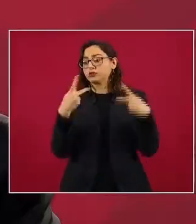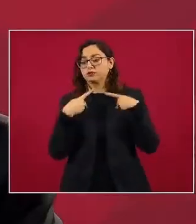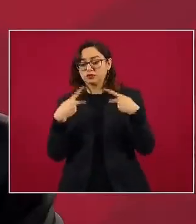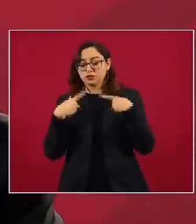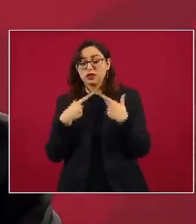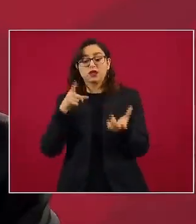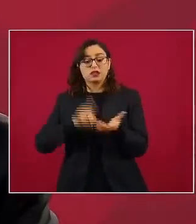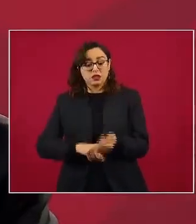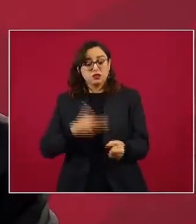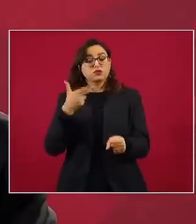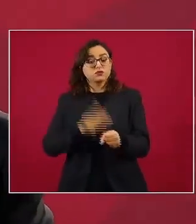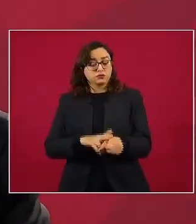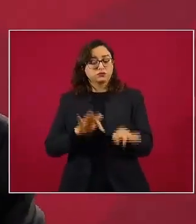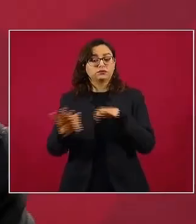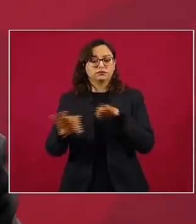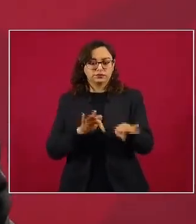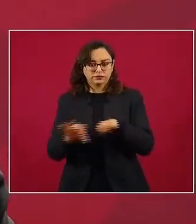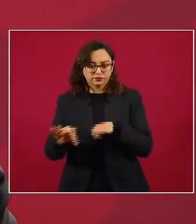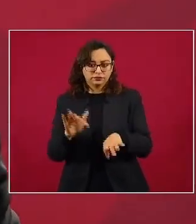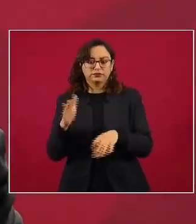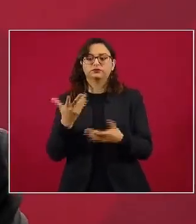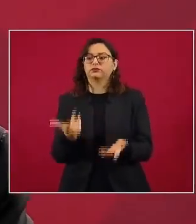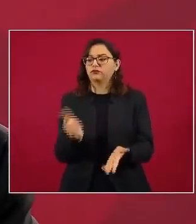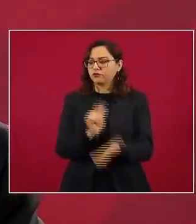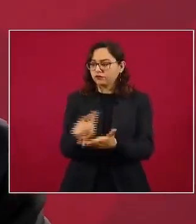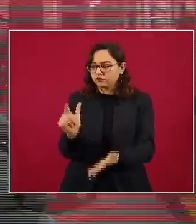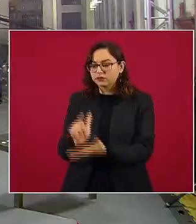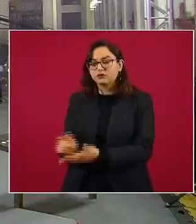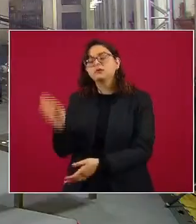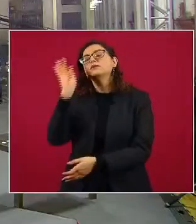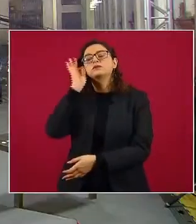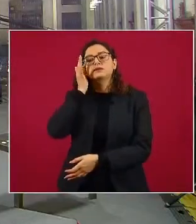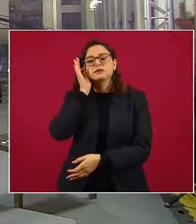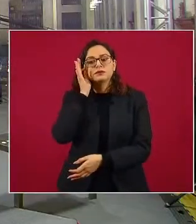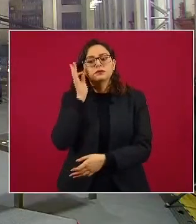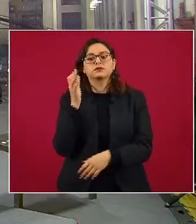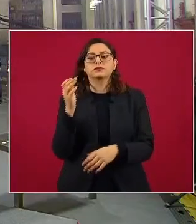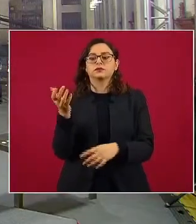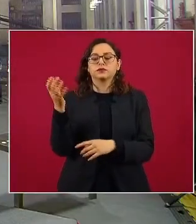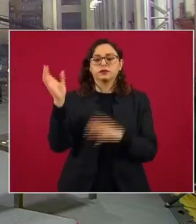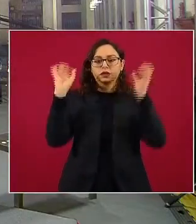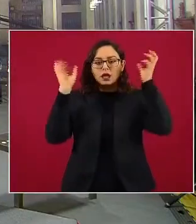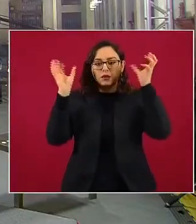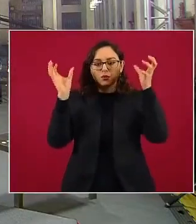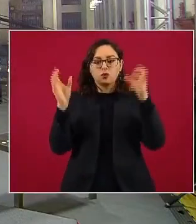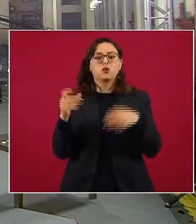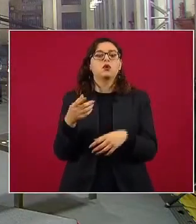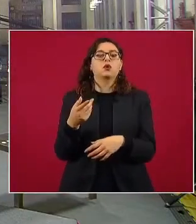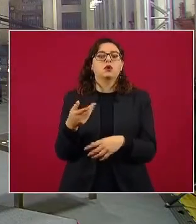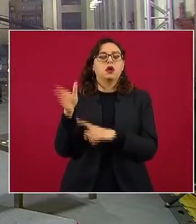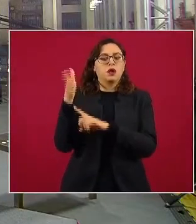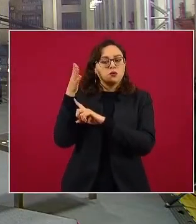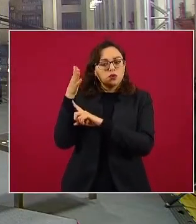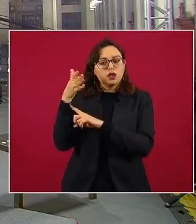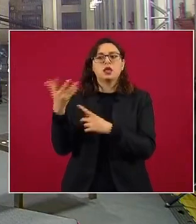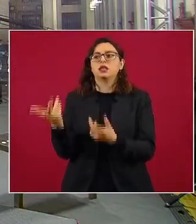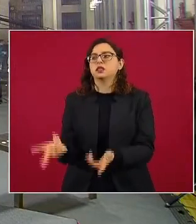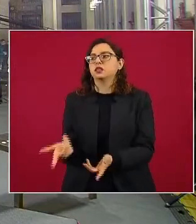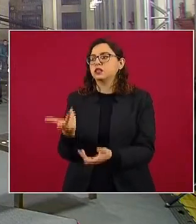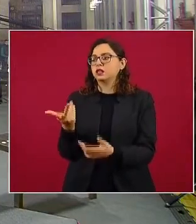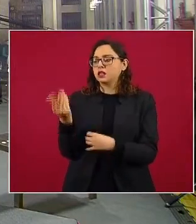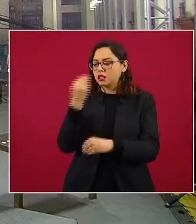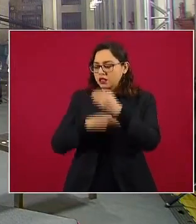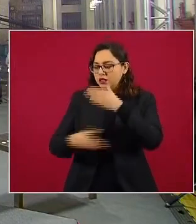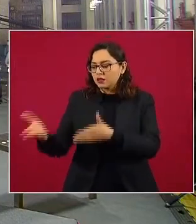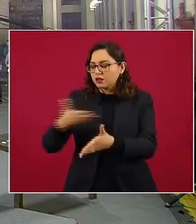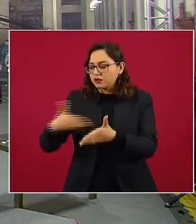a todos quienes han trabajado ahí, el personal de higiene y limpieza, el personal de ambulancias, los manejadores de alimentos, los laboratoristas,